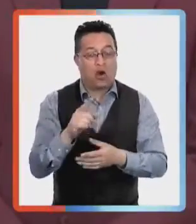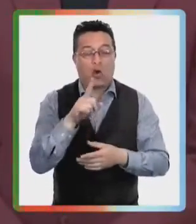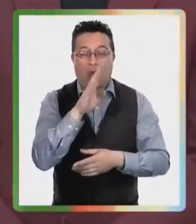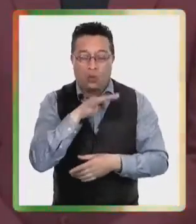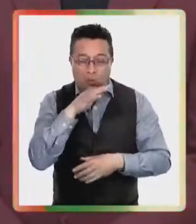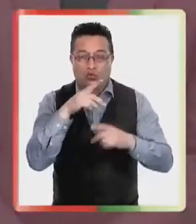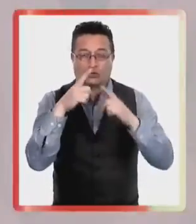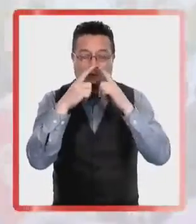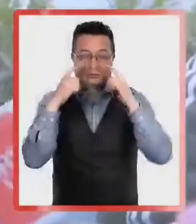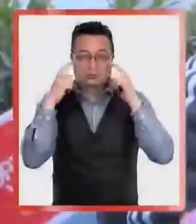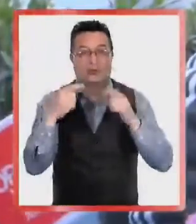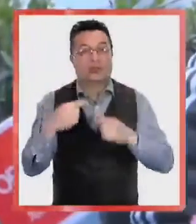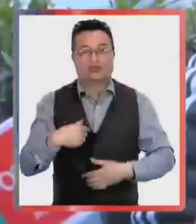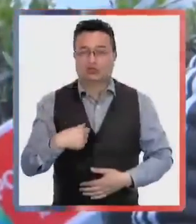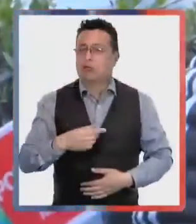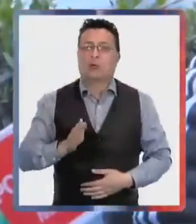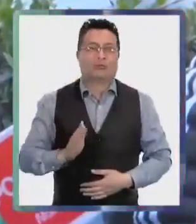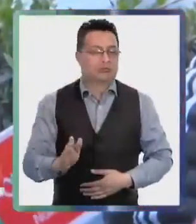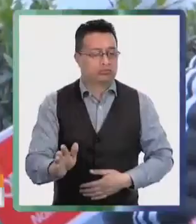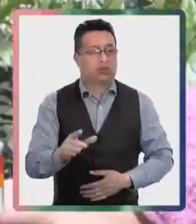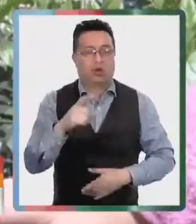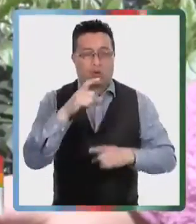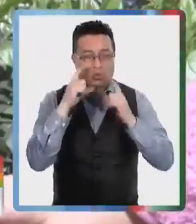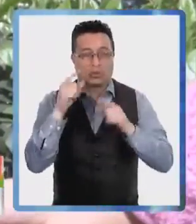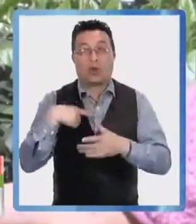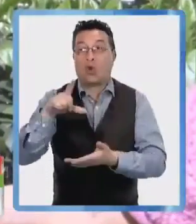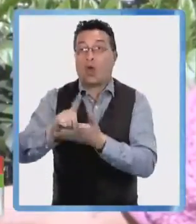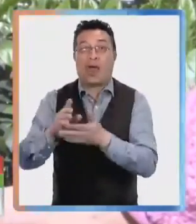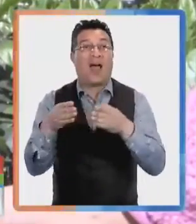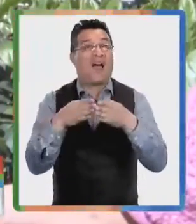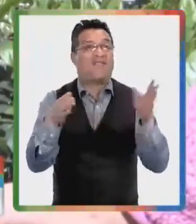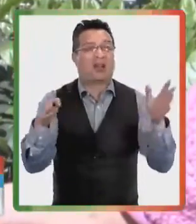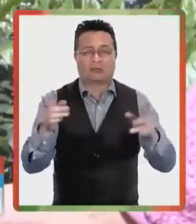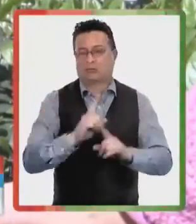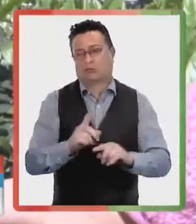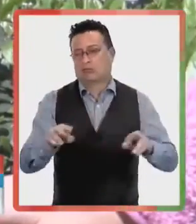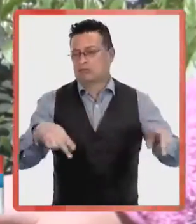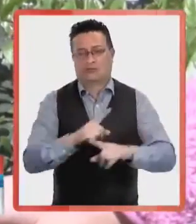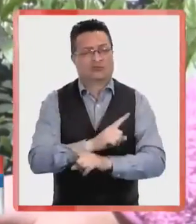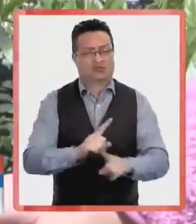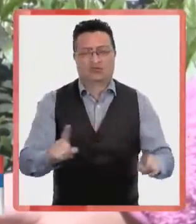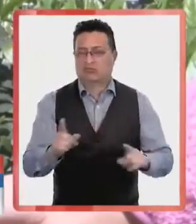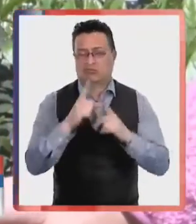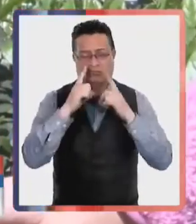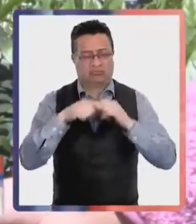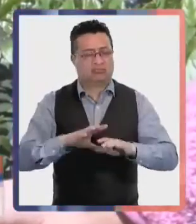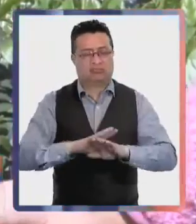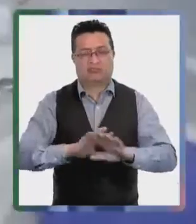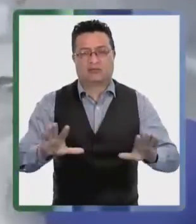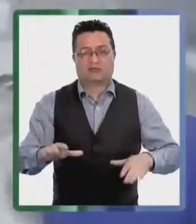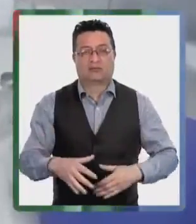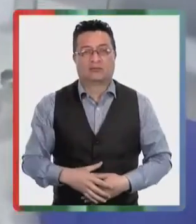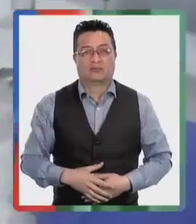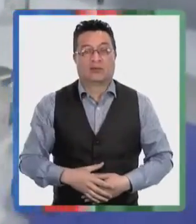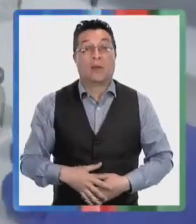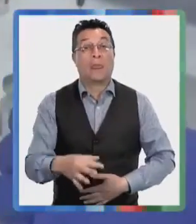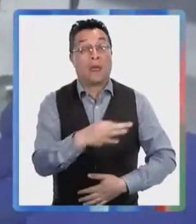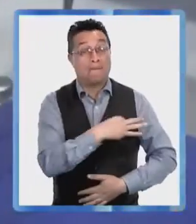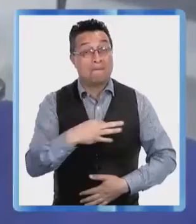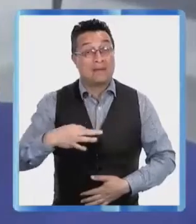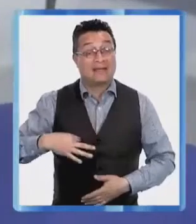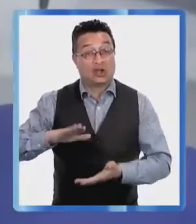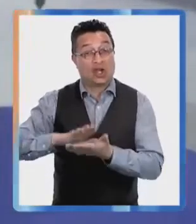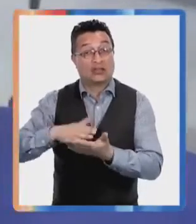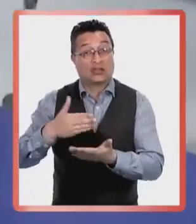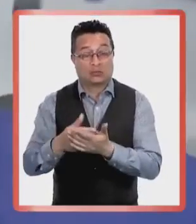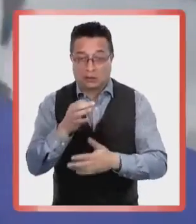las mascarillas. Yo la seguiré usando. Pero en espacio libre así caminando no lo voy a ocupar. El Ministerio